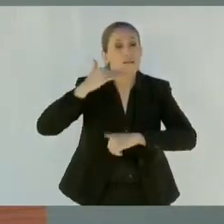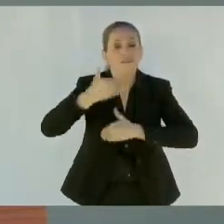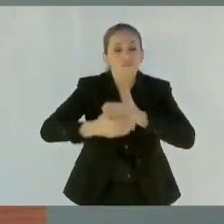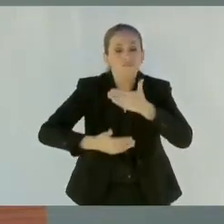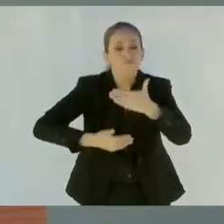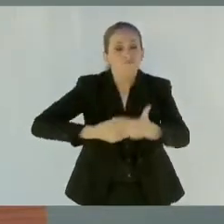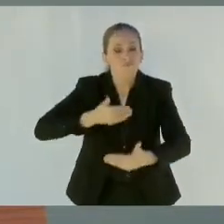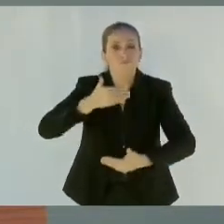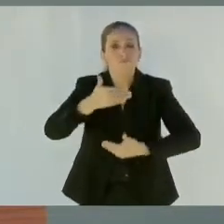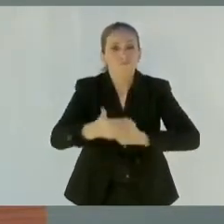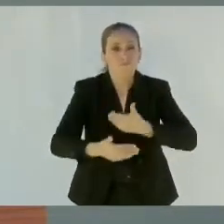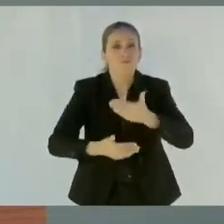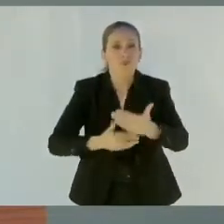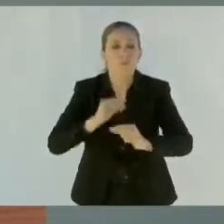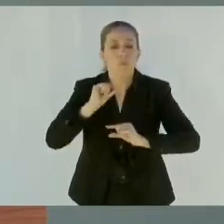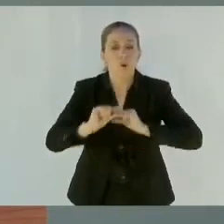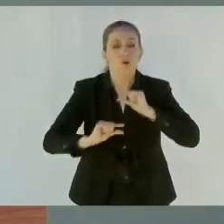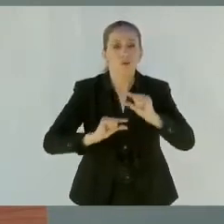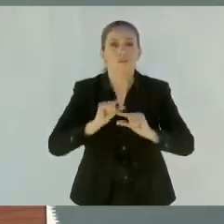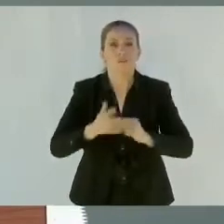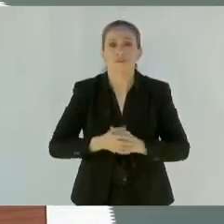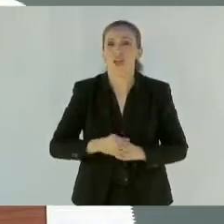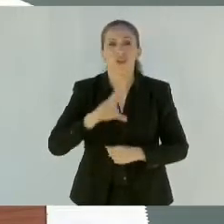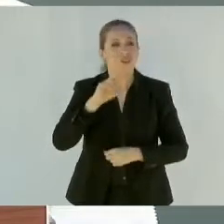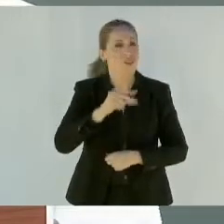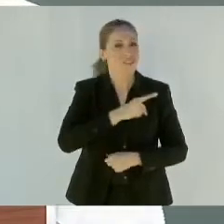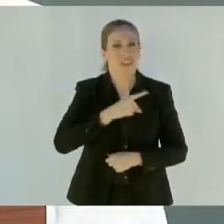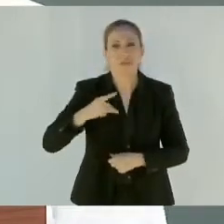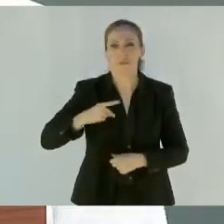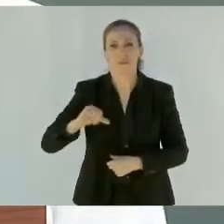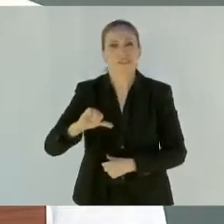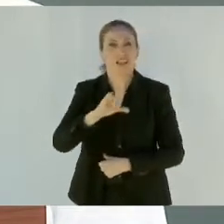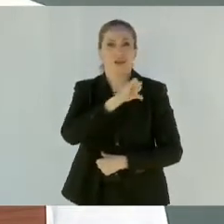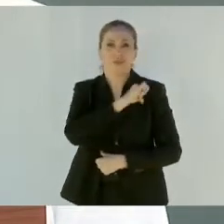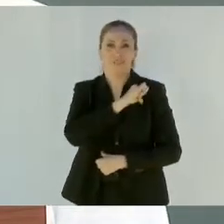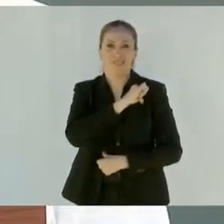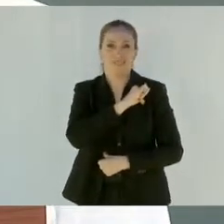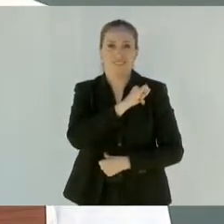porque no debemos de ser egoístas.